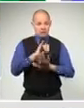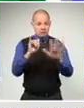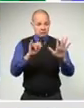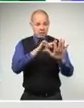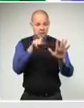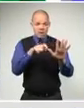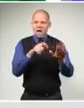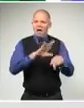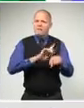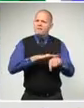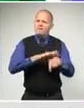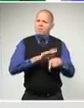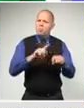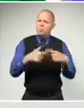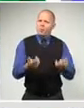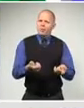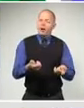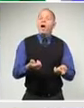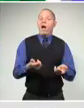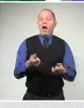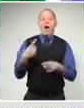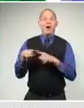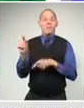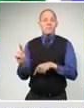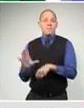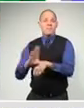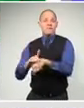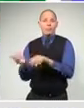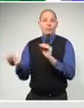casos confirmados,